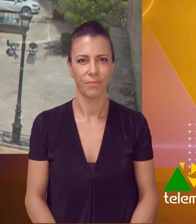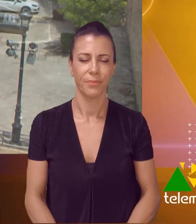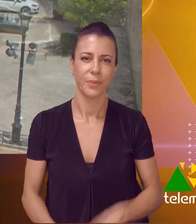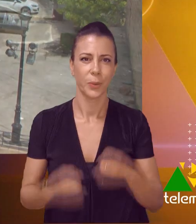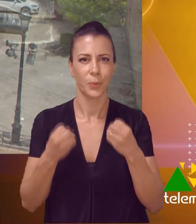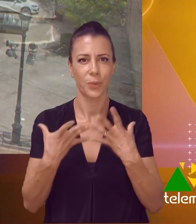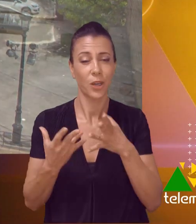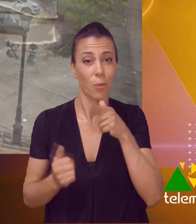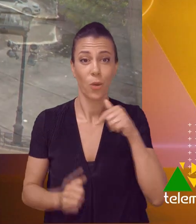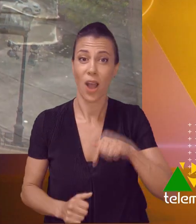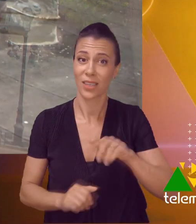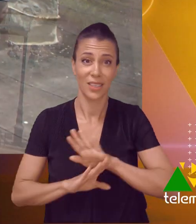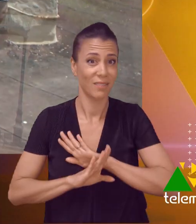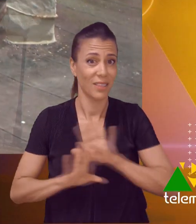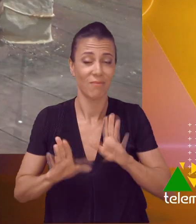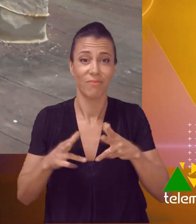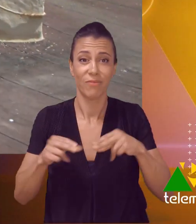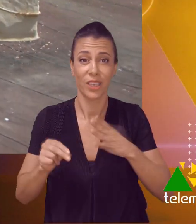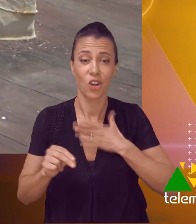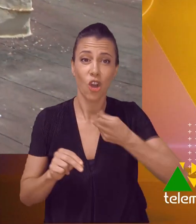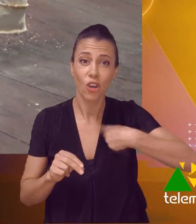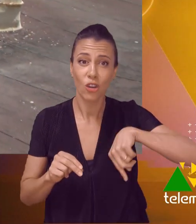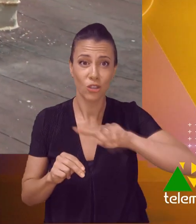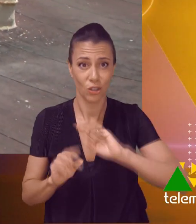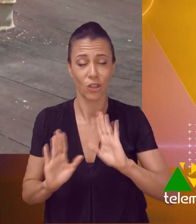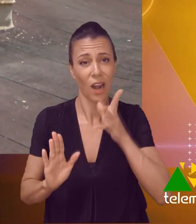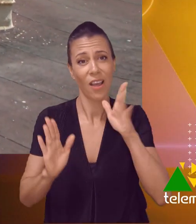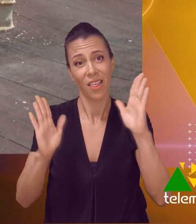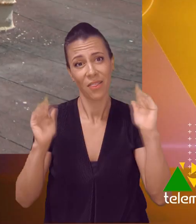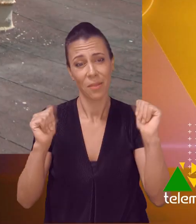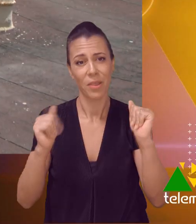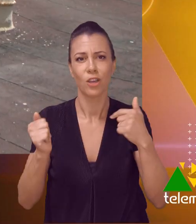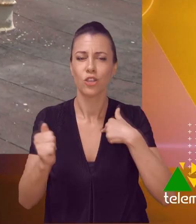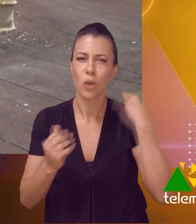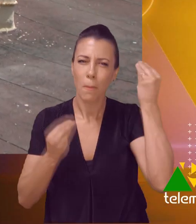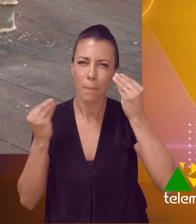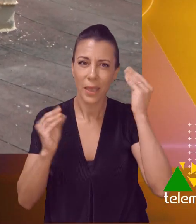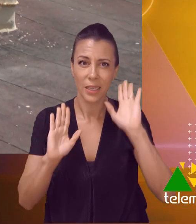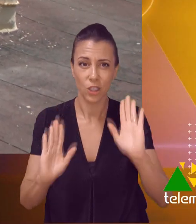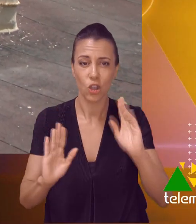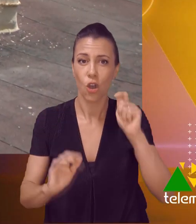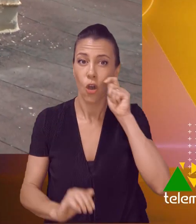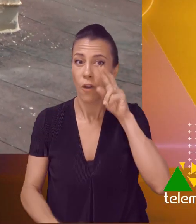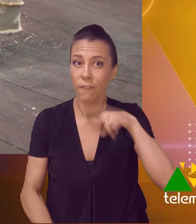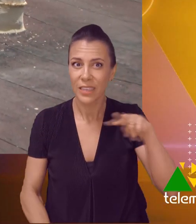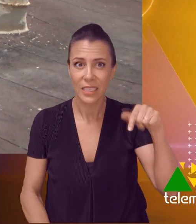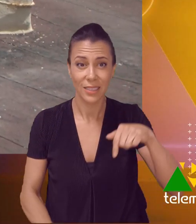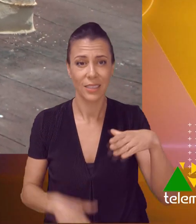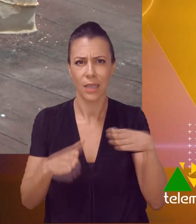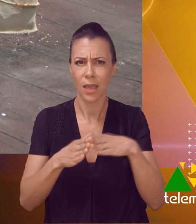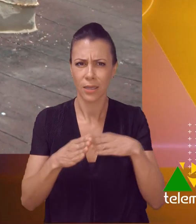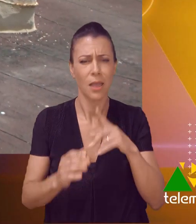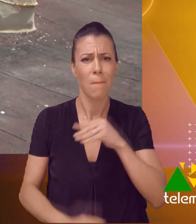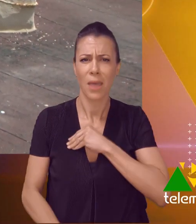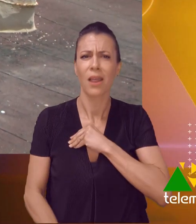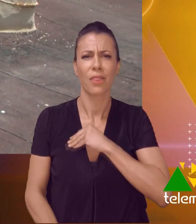Bueno, pues aquí lo vamos a dejar nosotros, nos vamos a ir despidiendo. Yo creo que la visita a esta iglesia ha merecido la